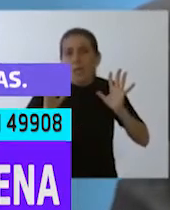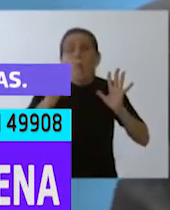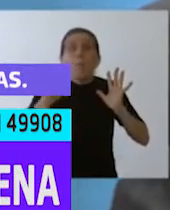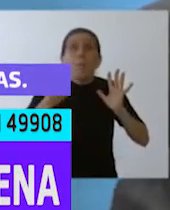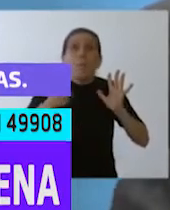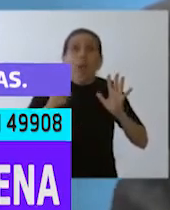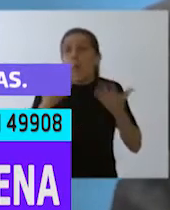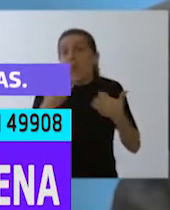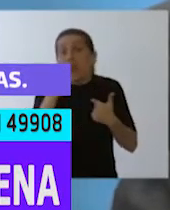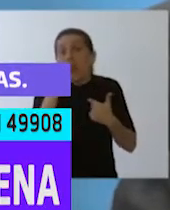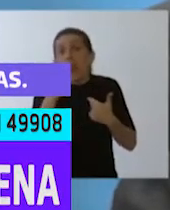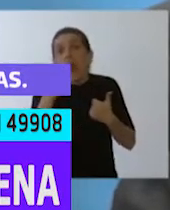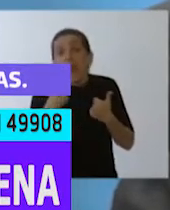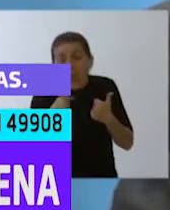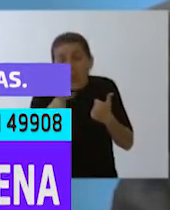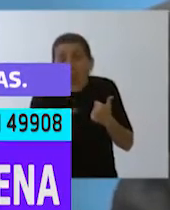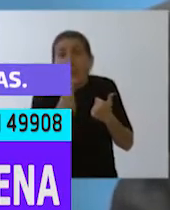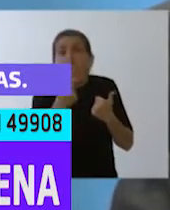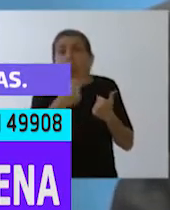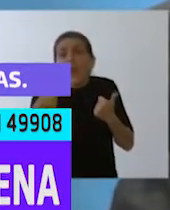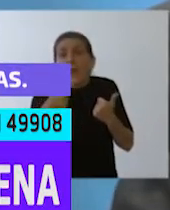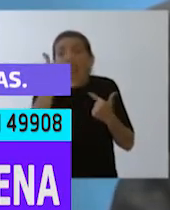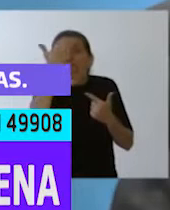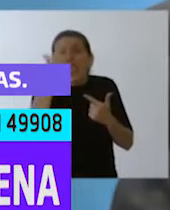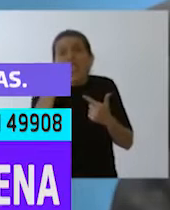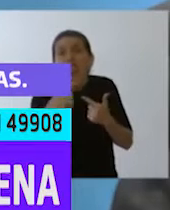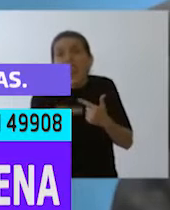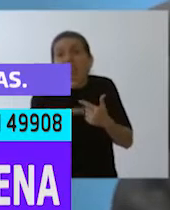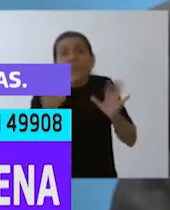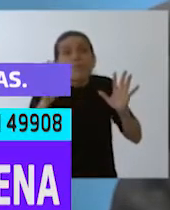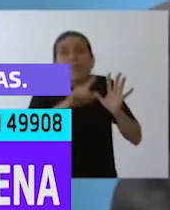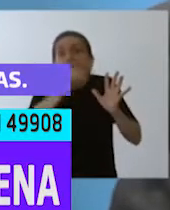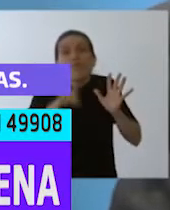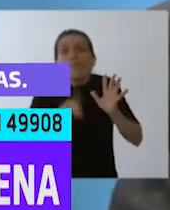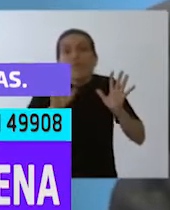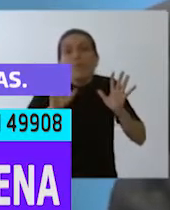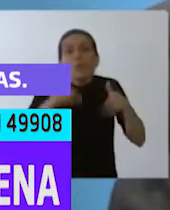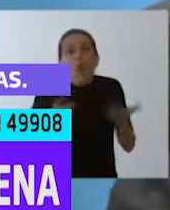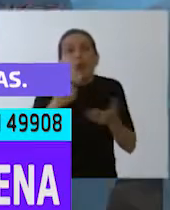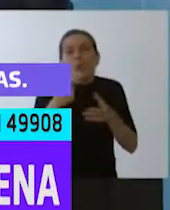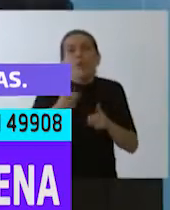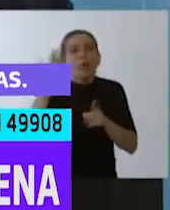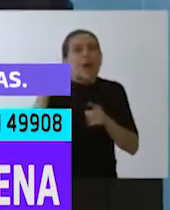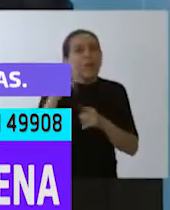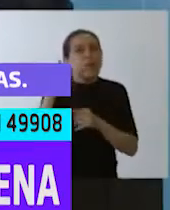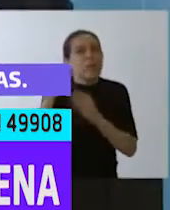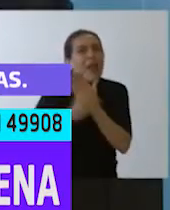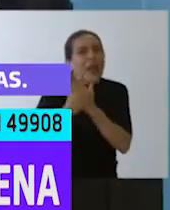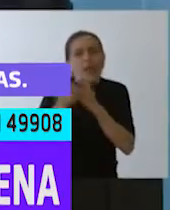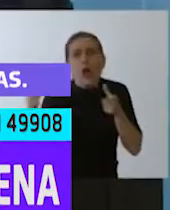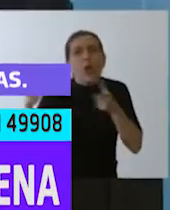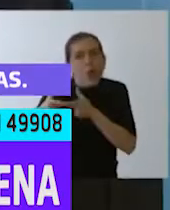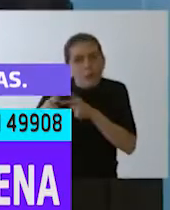sociedades científicas más importantes. De hecho, está la sociedad de pediatría, la sociedad de infectología, está la sociedad de